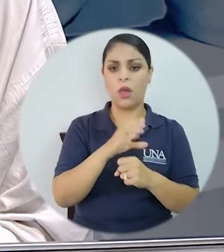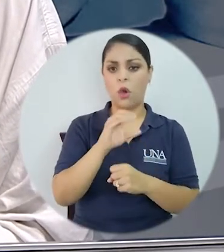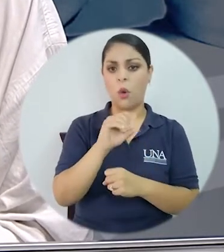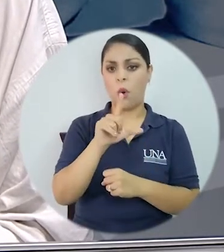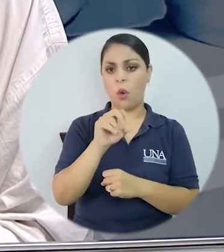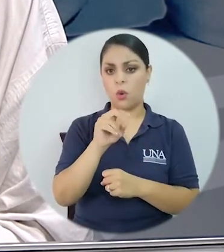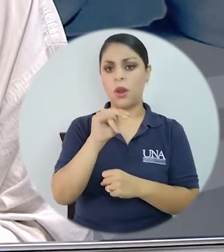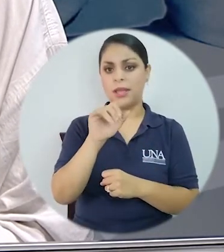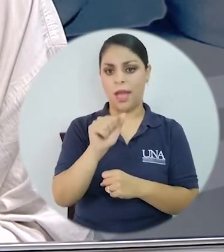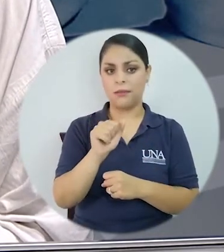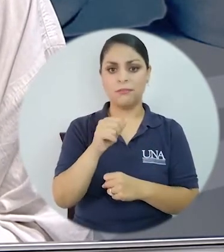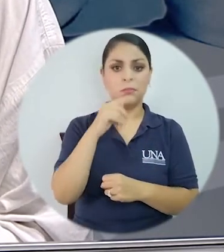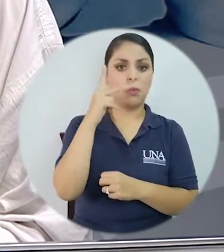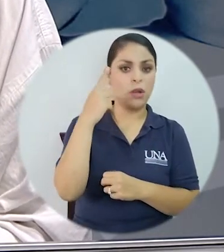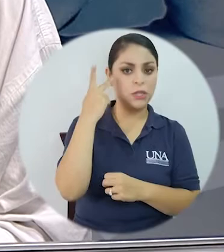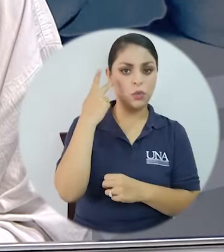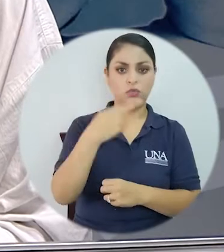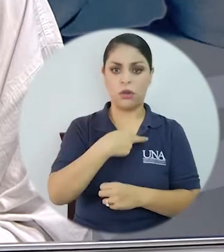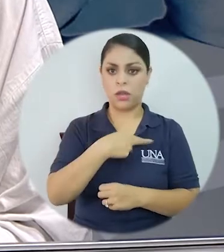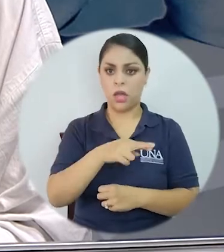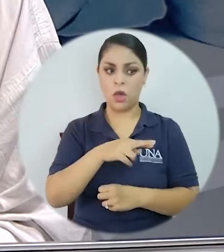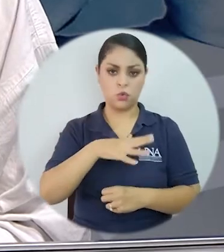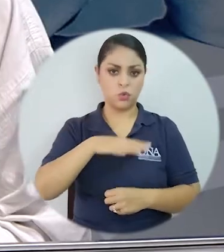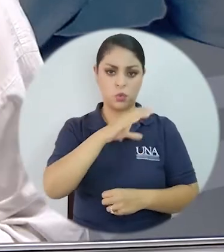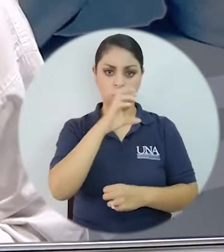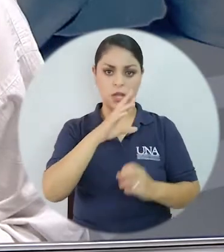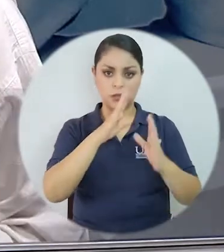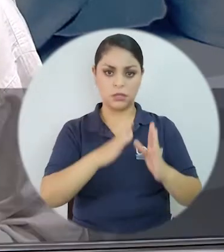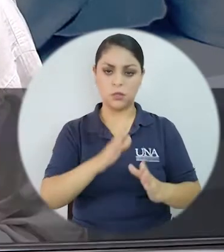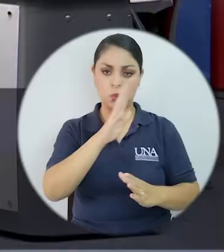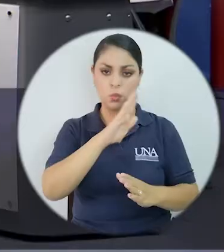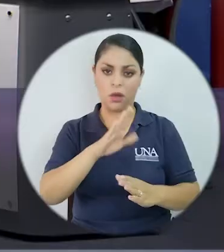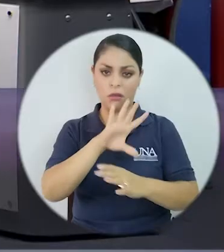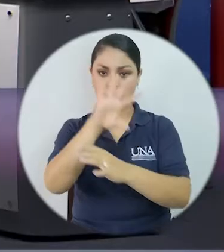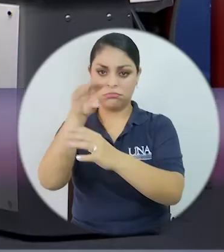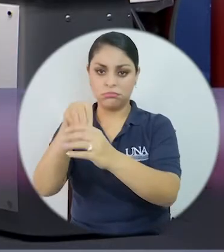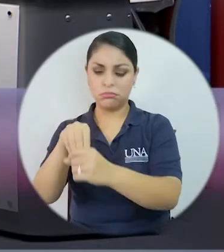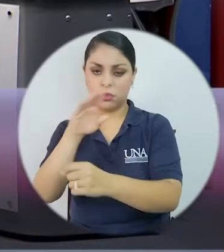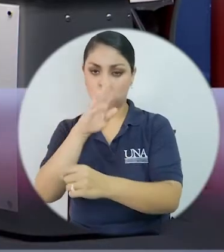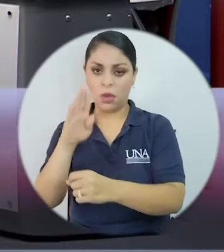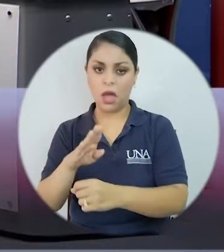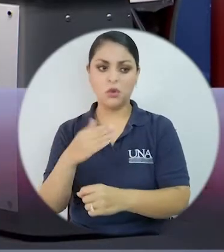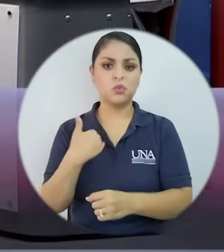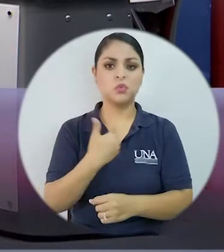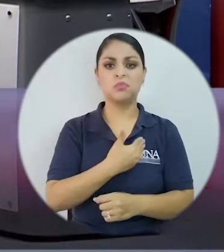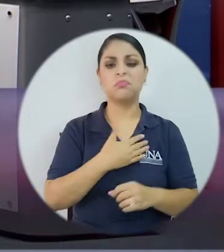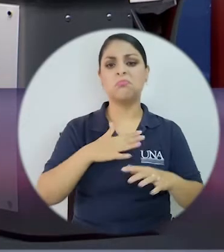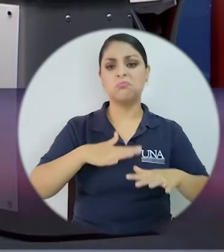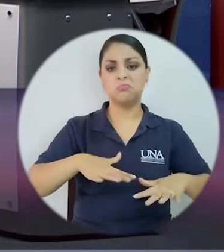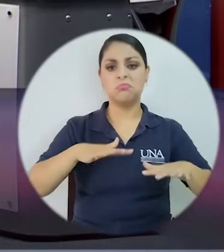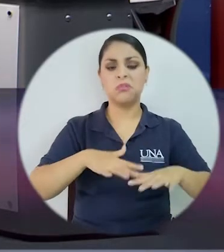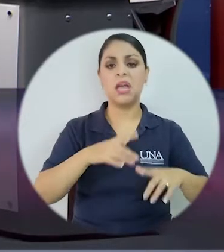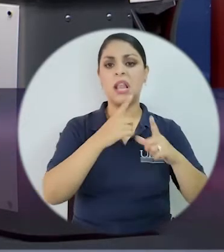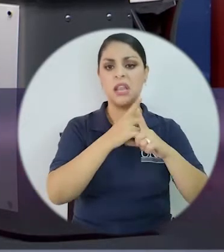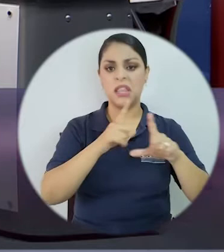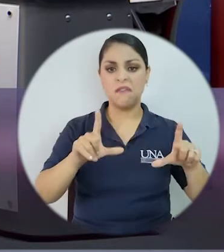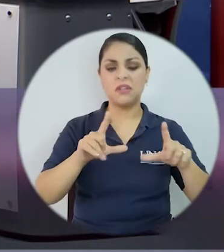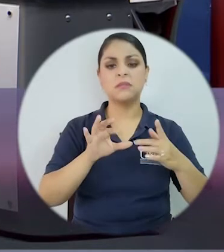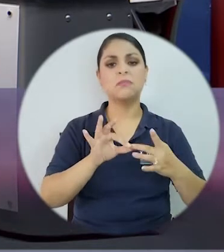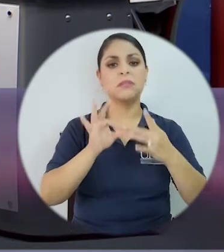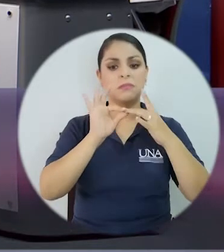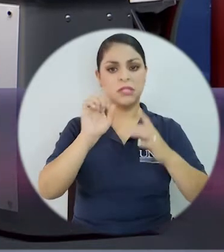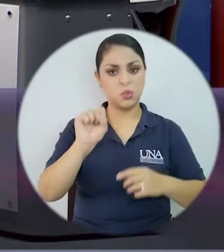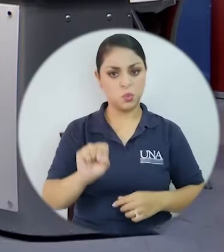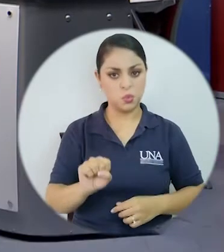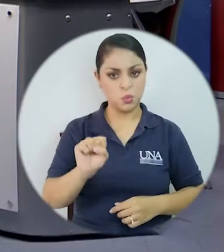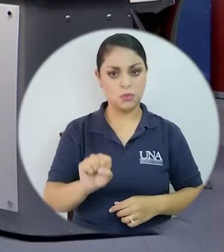y religioso. En los cargos importantes los ticos nunca figuramos. Ellos no nos integraron, nosotros vivimos muy libres viendo hacia el